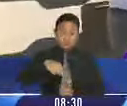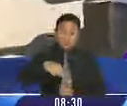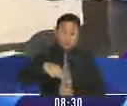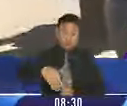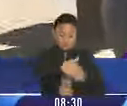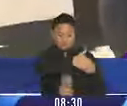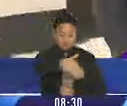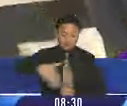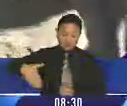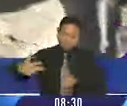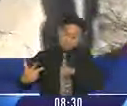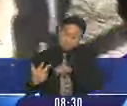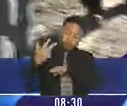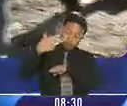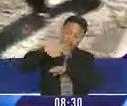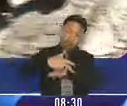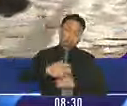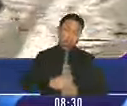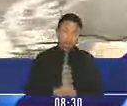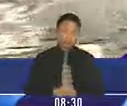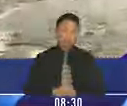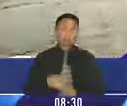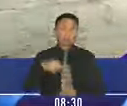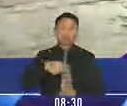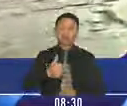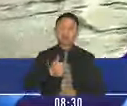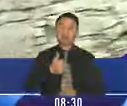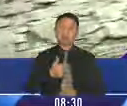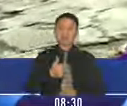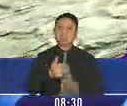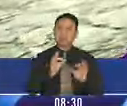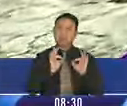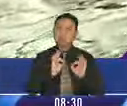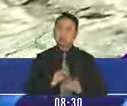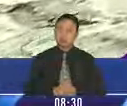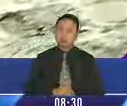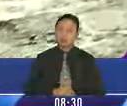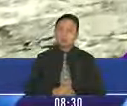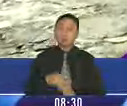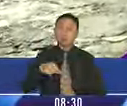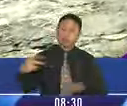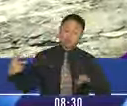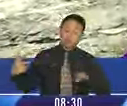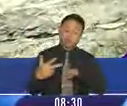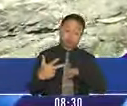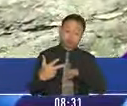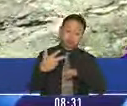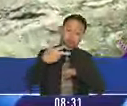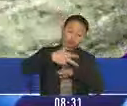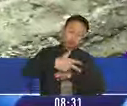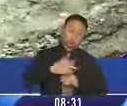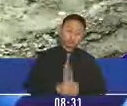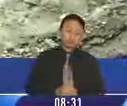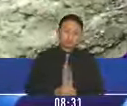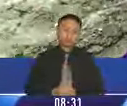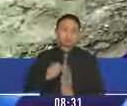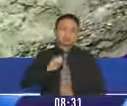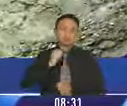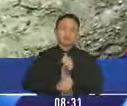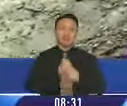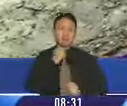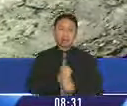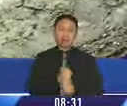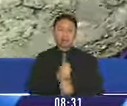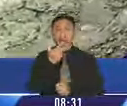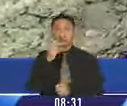Mira, aquí estaba ubicado. Y funcionaba perfectamente, porque paraban. Pero es decir, el desgaste propio de los años. Ya